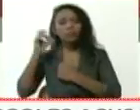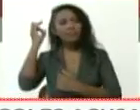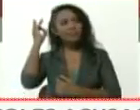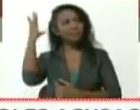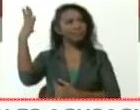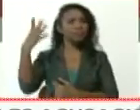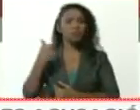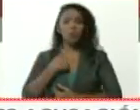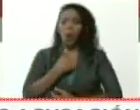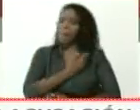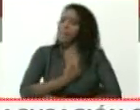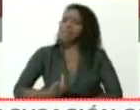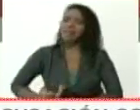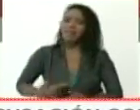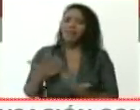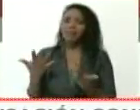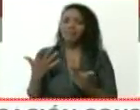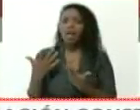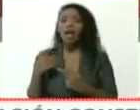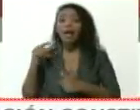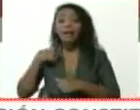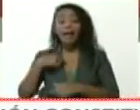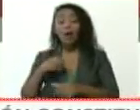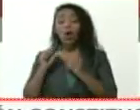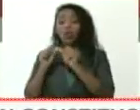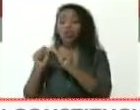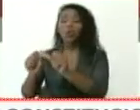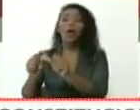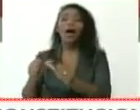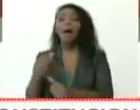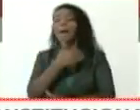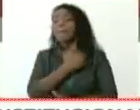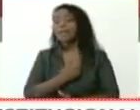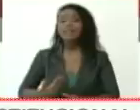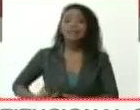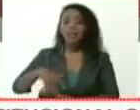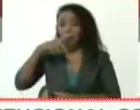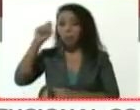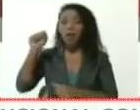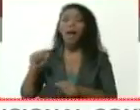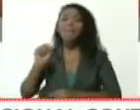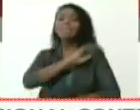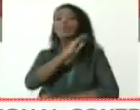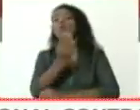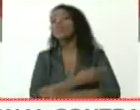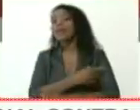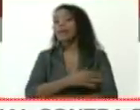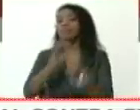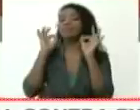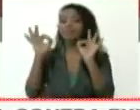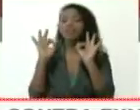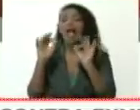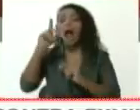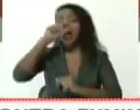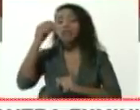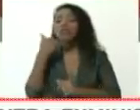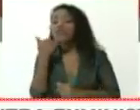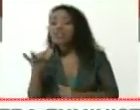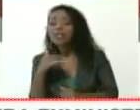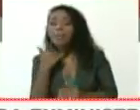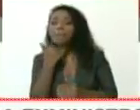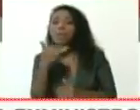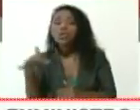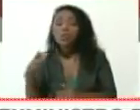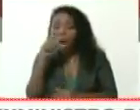pública, que va a estar el presidente Nicolás Maduro en el poder efectivo, y el año que viene hay elecciones parlamentarias para la